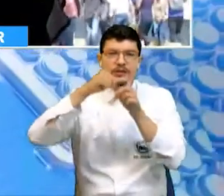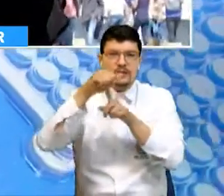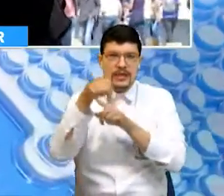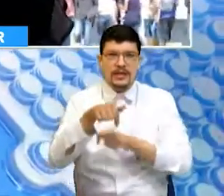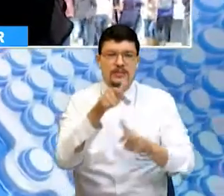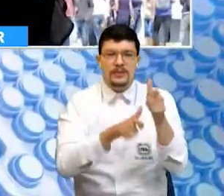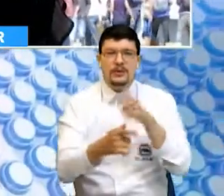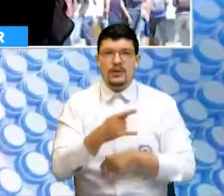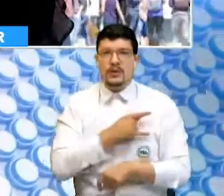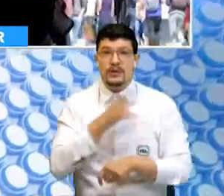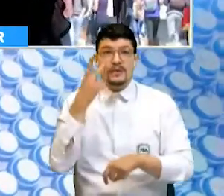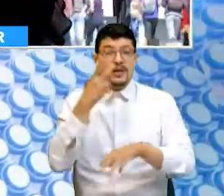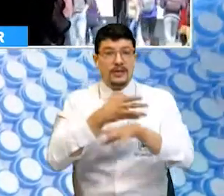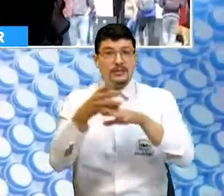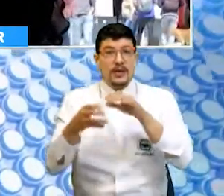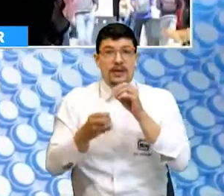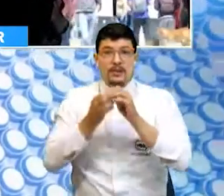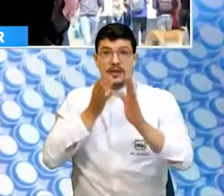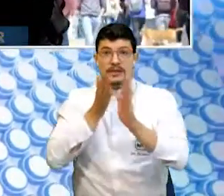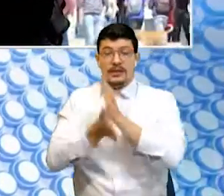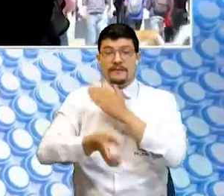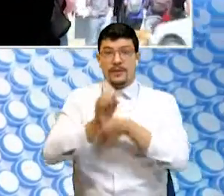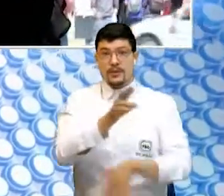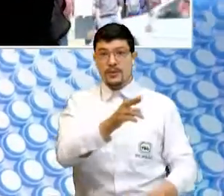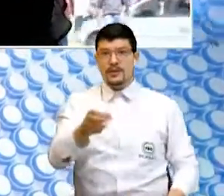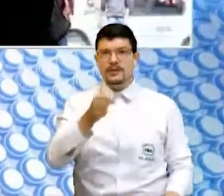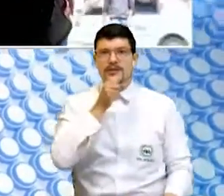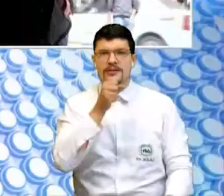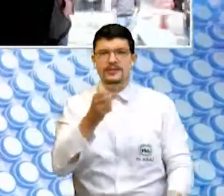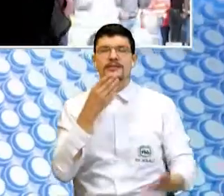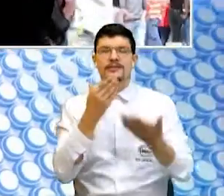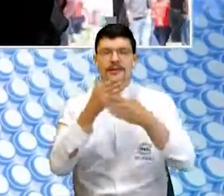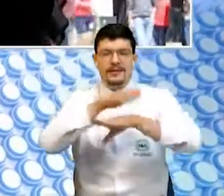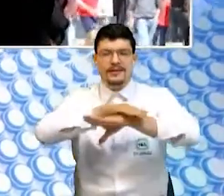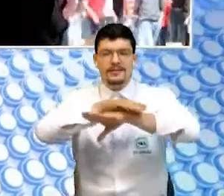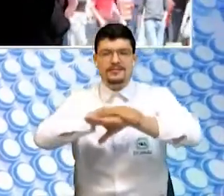universitarios. Por ahora me despido y les doy paso a ustedes en el Centro de Estudios. Buena tarde.